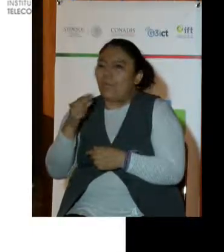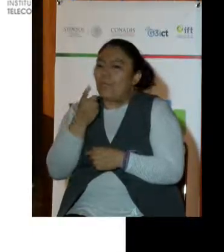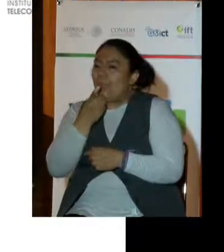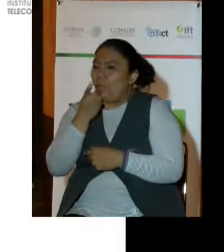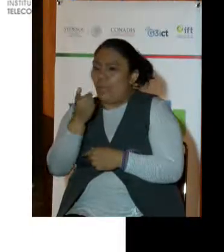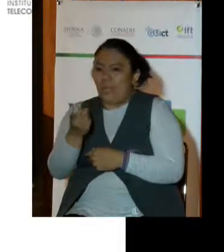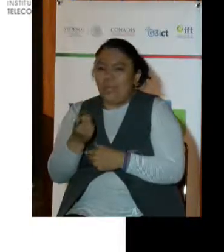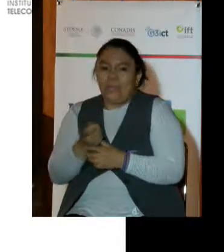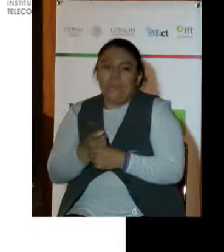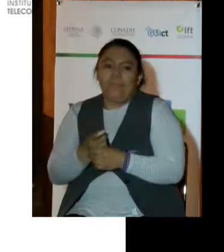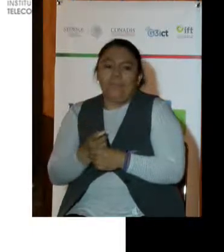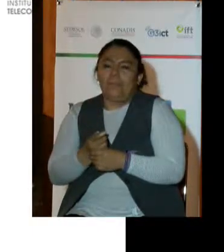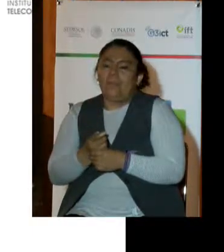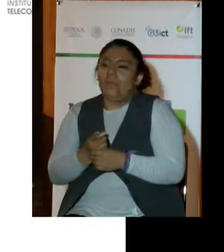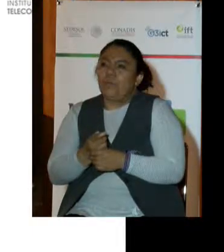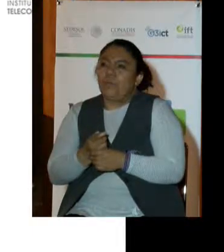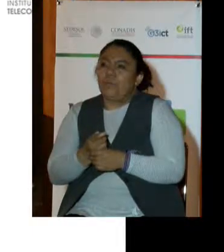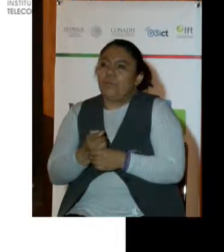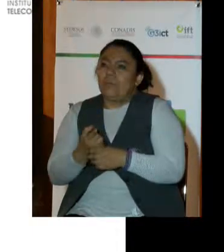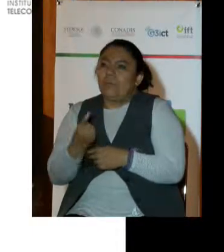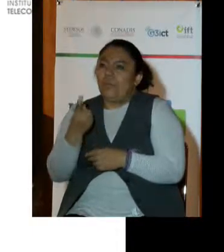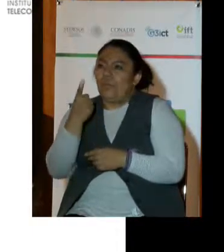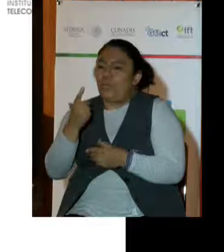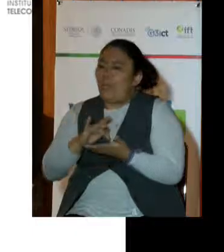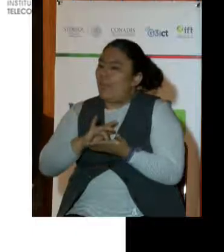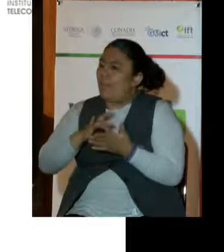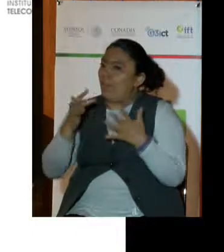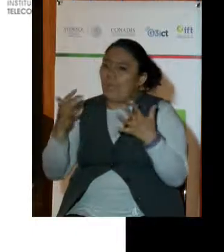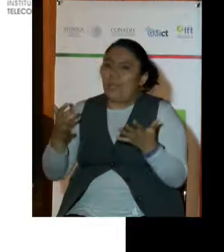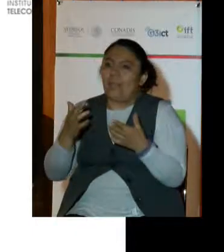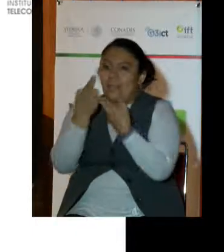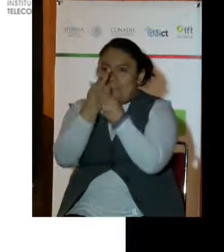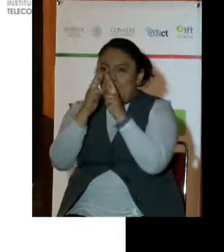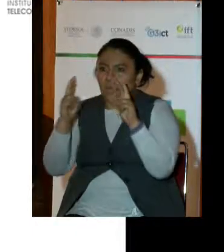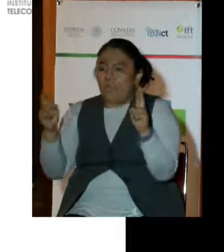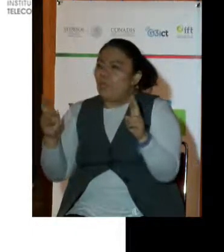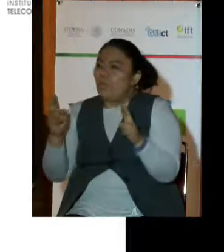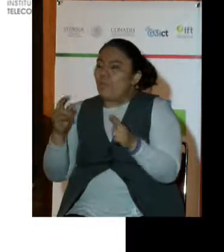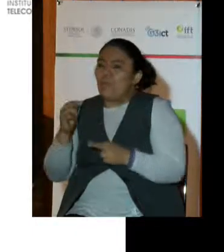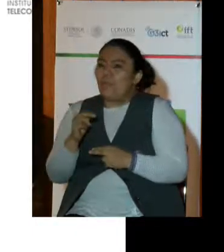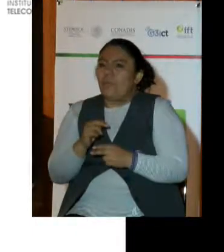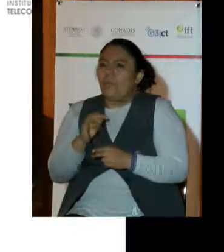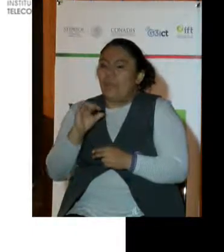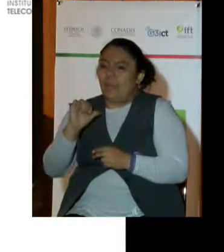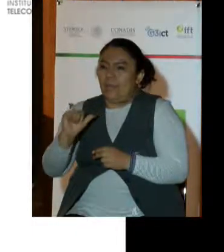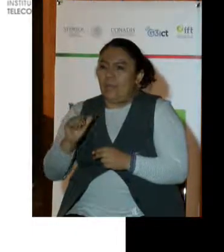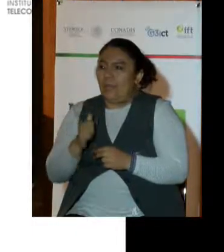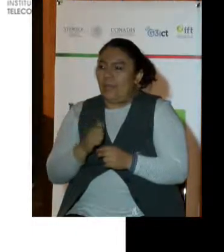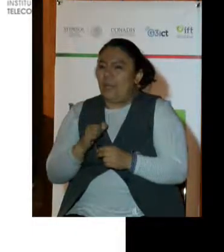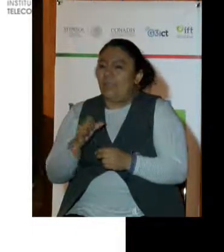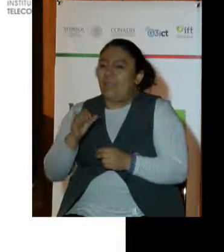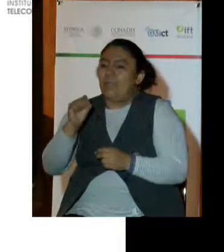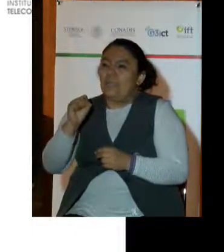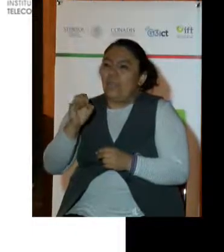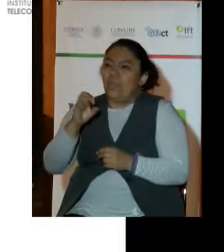mencioné, un enorme agradecimiento y reconocimiento al señor James